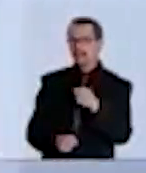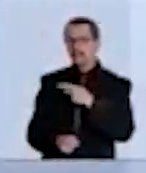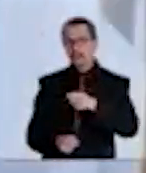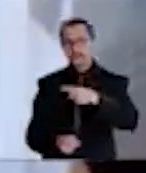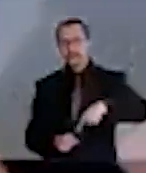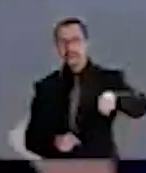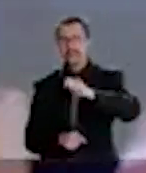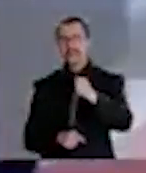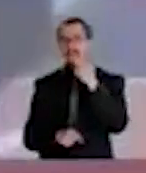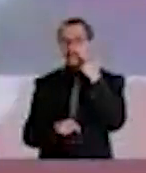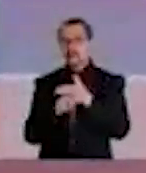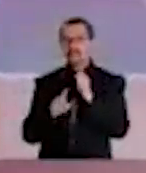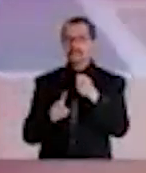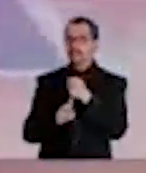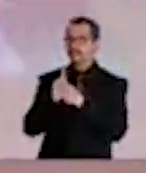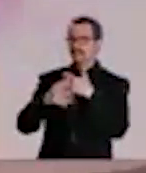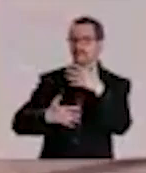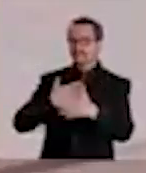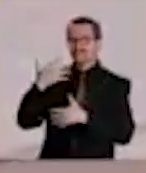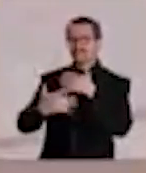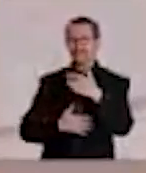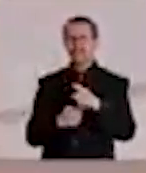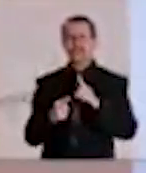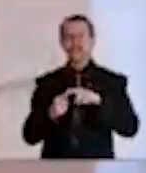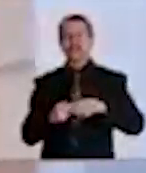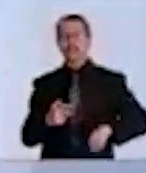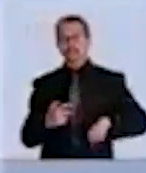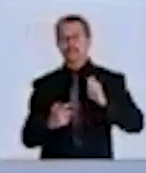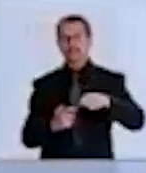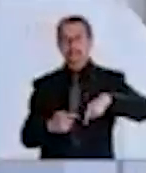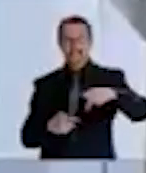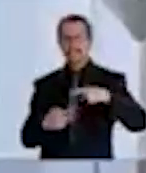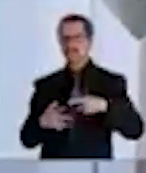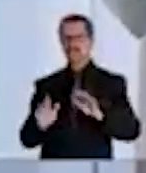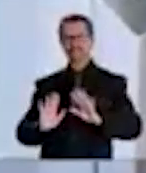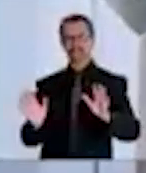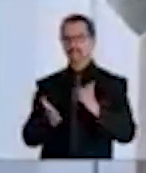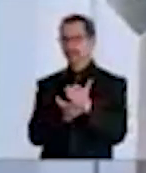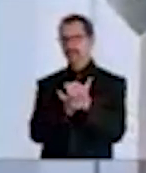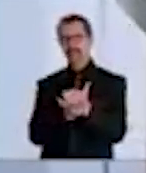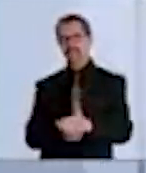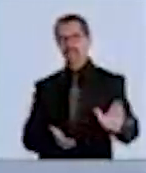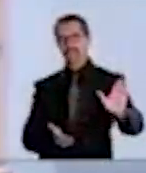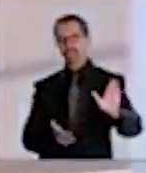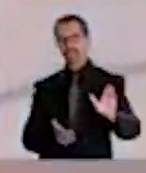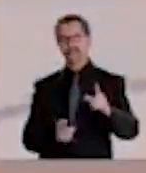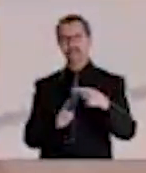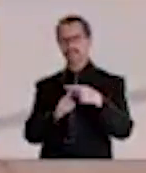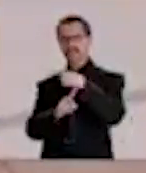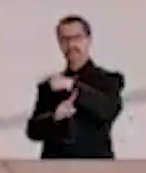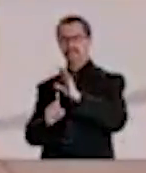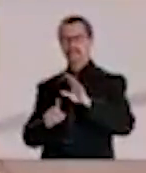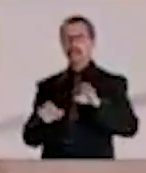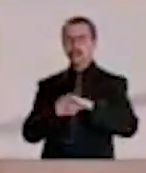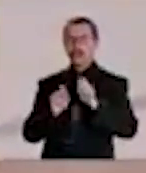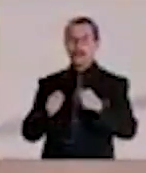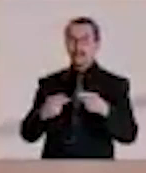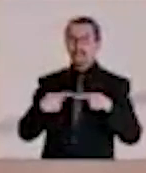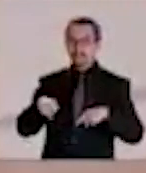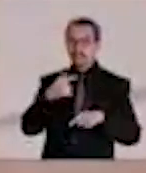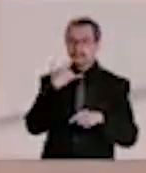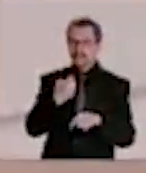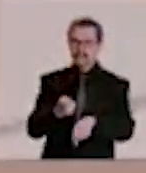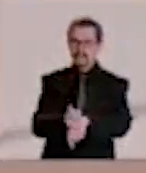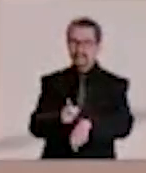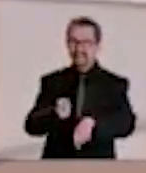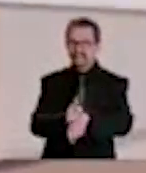nada que ver con los datos no tiene nada que ver con la gente que se esfuerza a todos los días no atiende las causas y este planteamiento además que hace